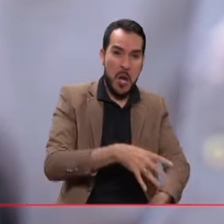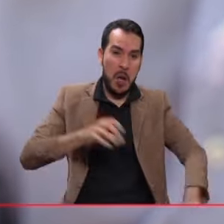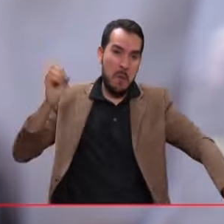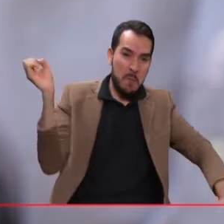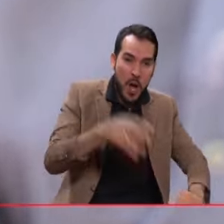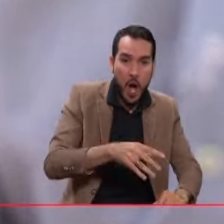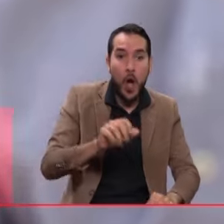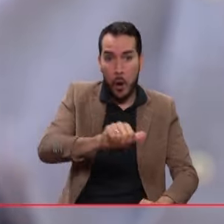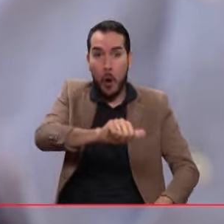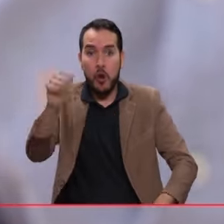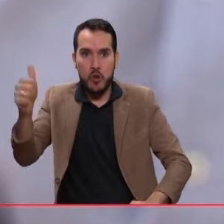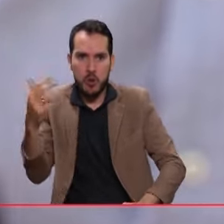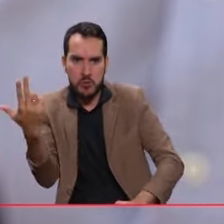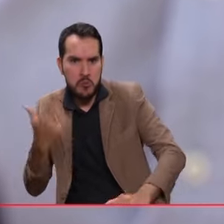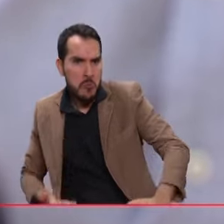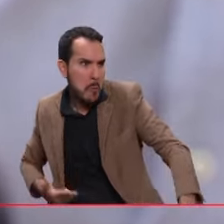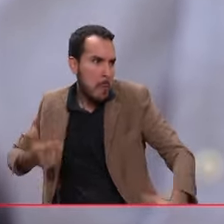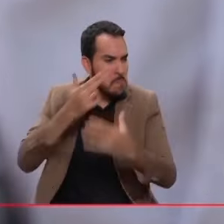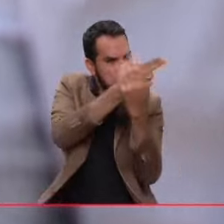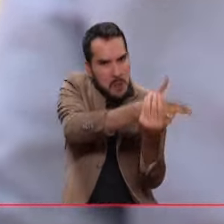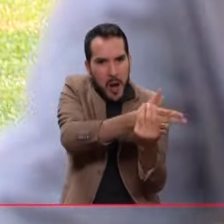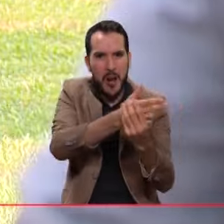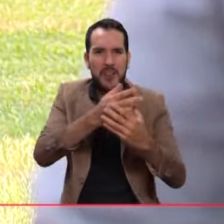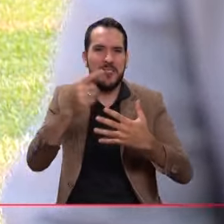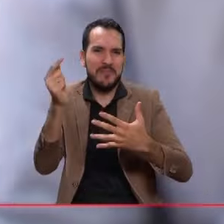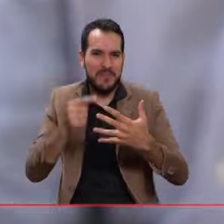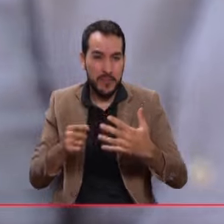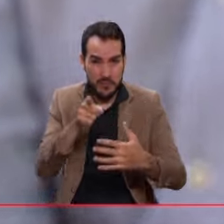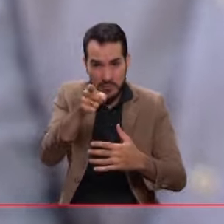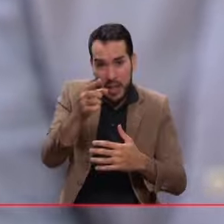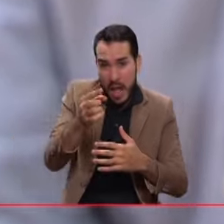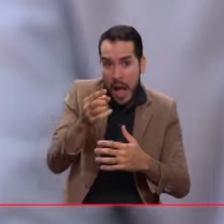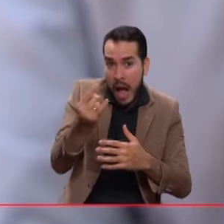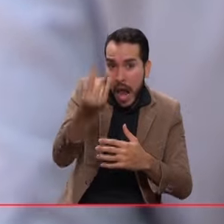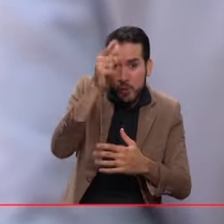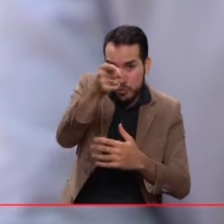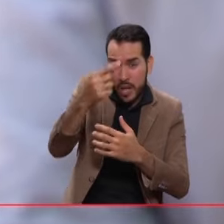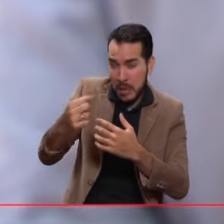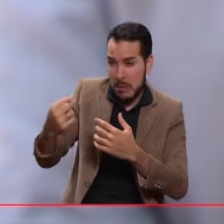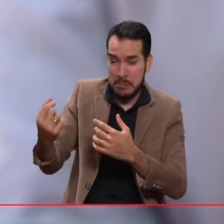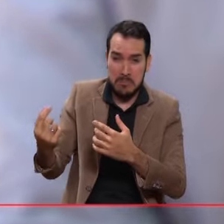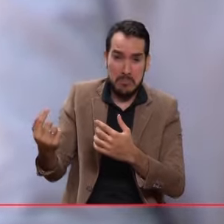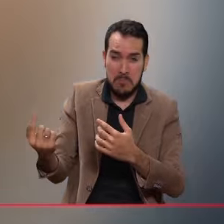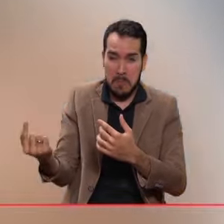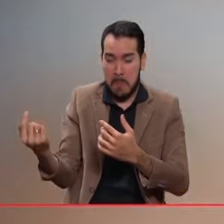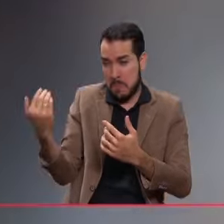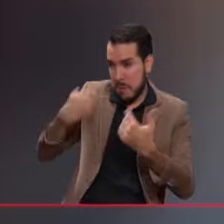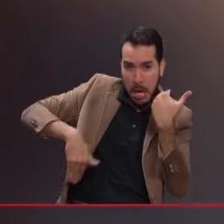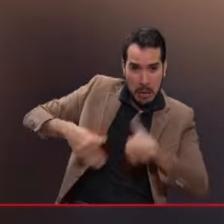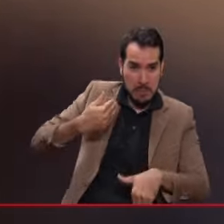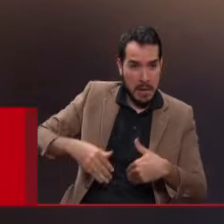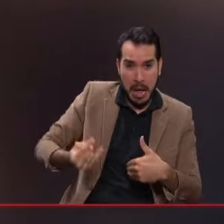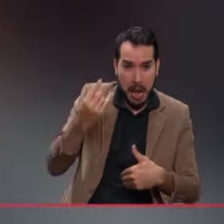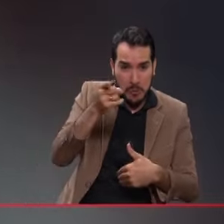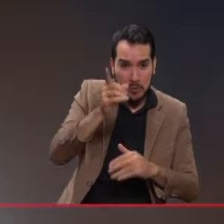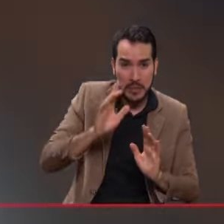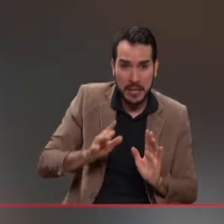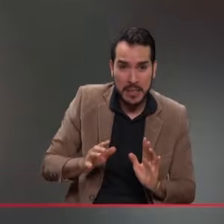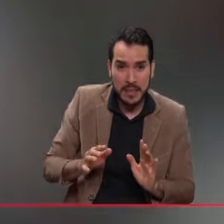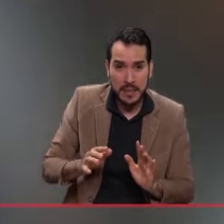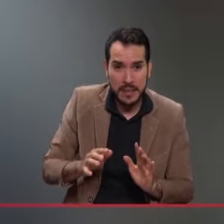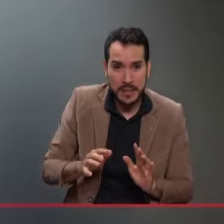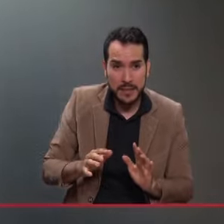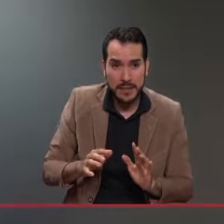no. ¿Y tú a alguien sí? Pues ellos me han escrito que sí, pero no sé. ¿Con ese machete?